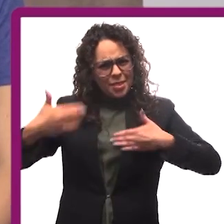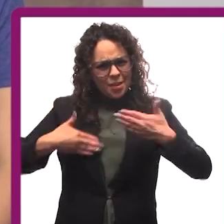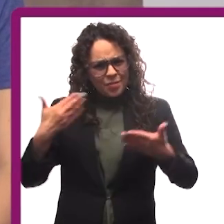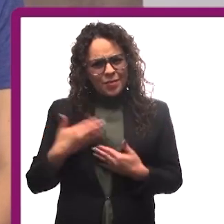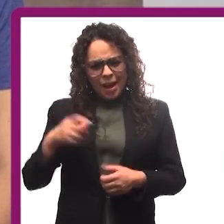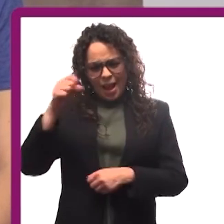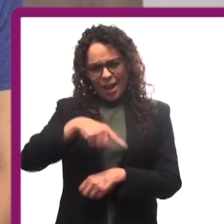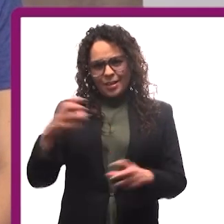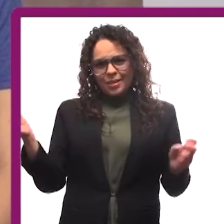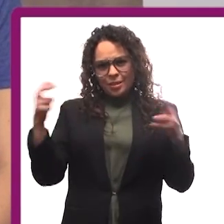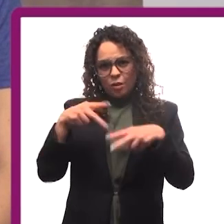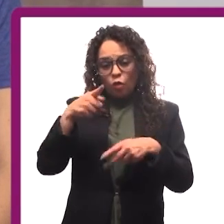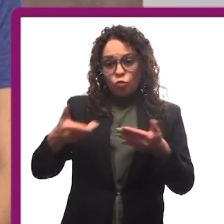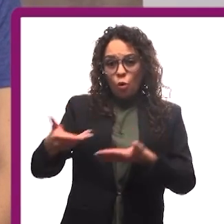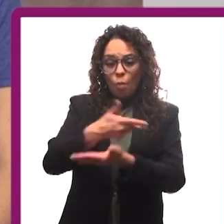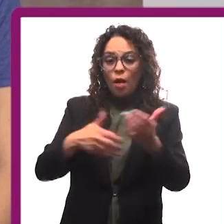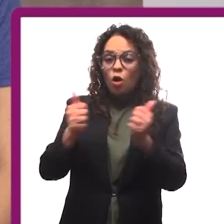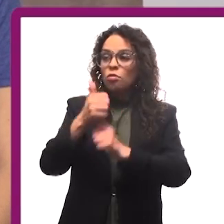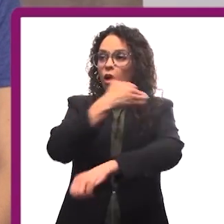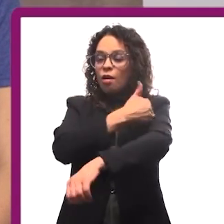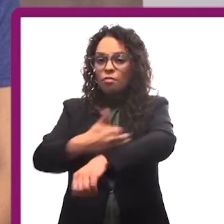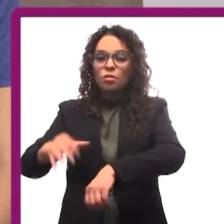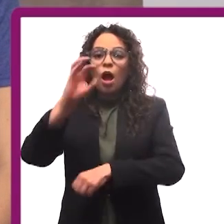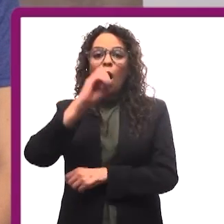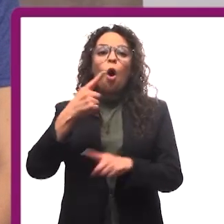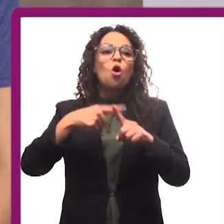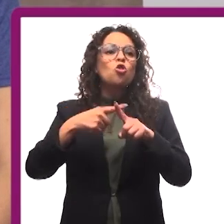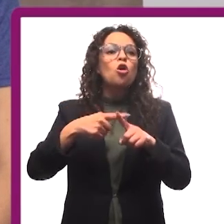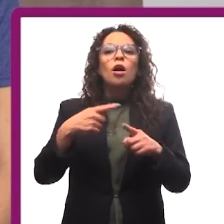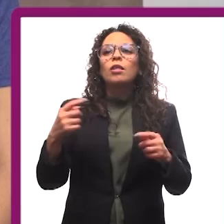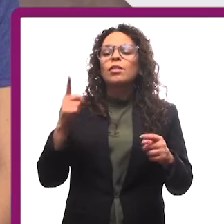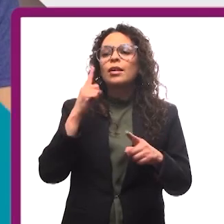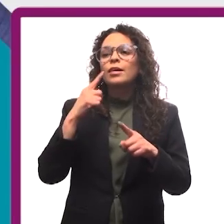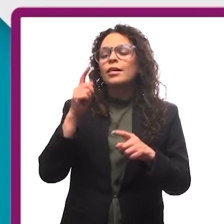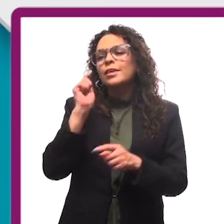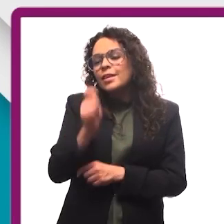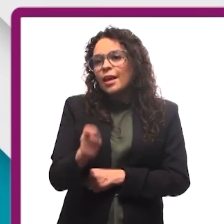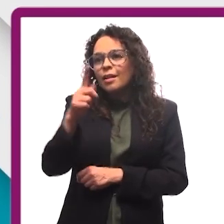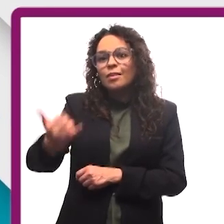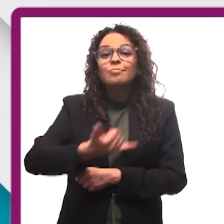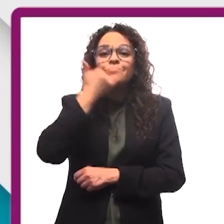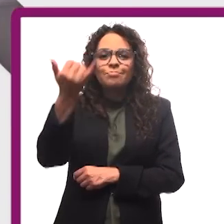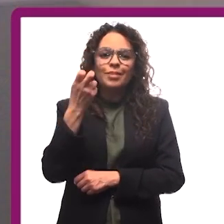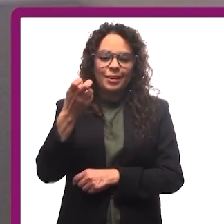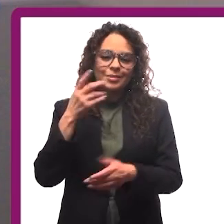les esperamos. Comenten con su familia o con quien fue el malentendido.